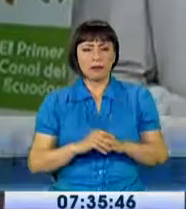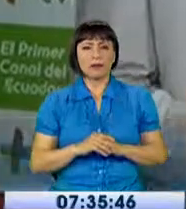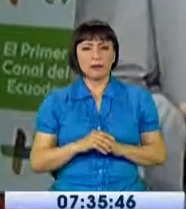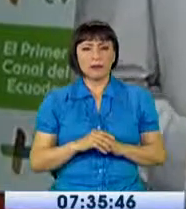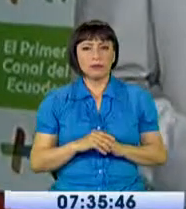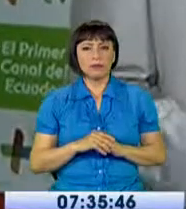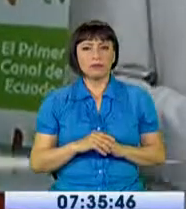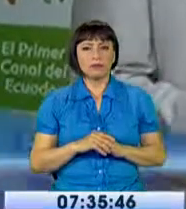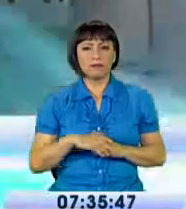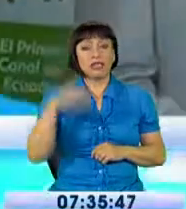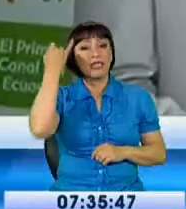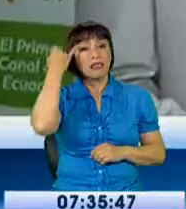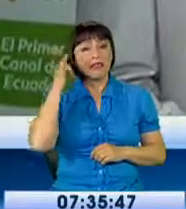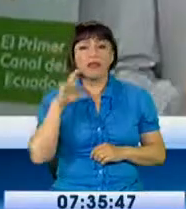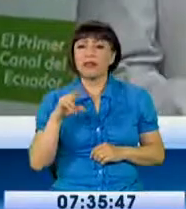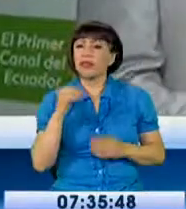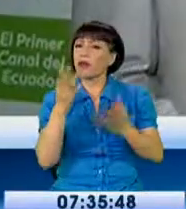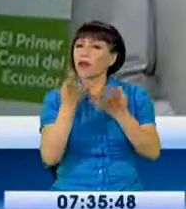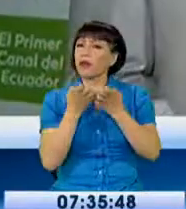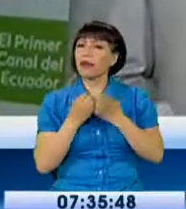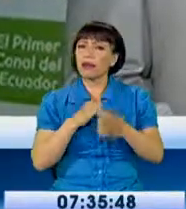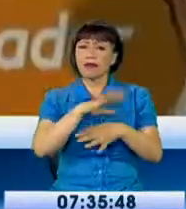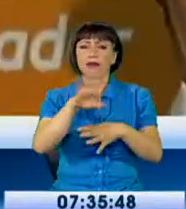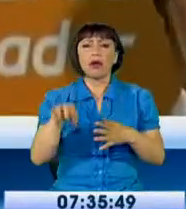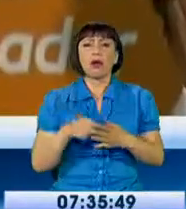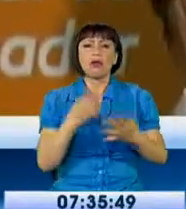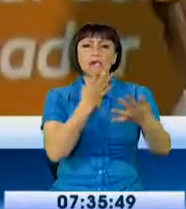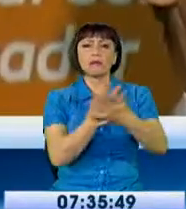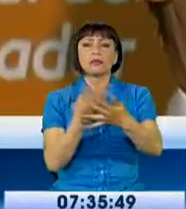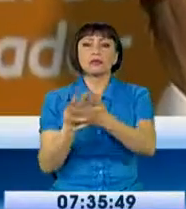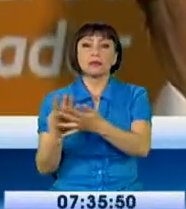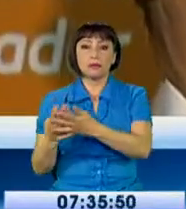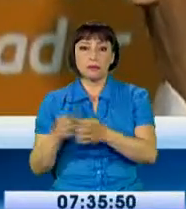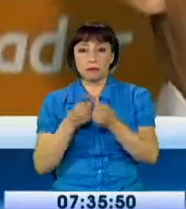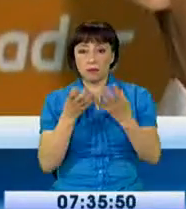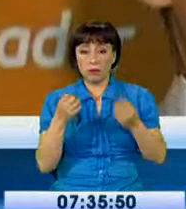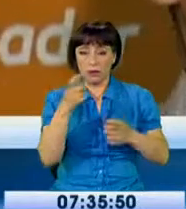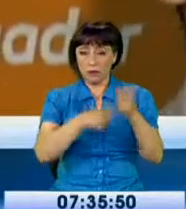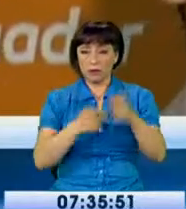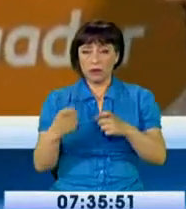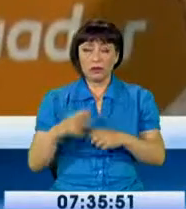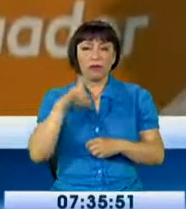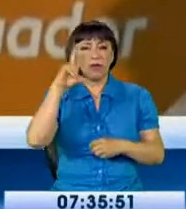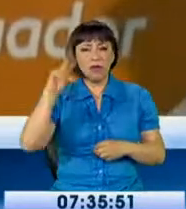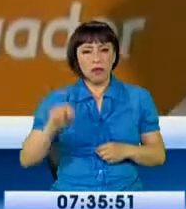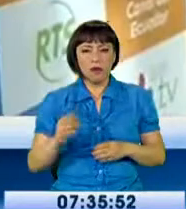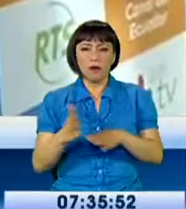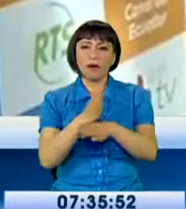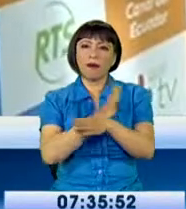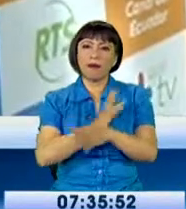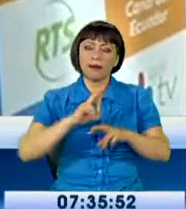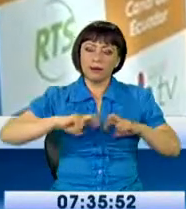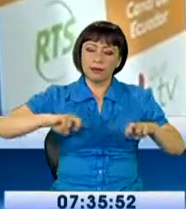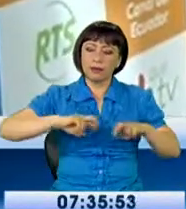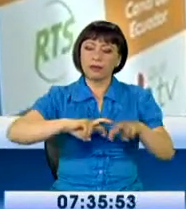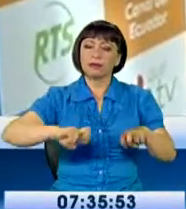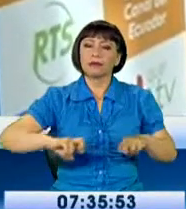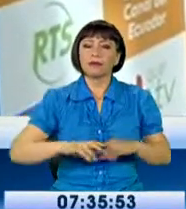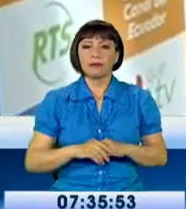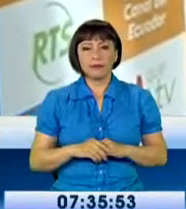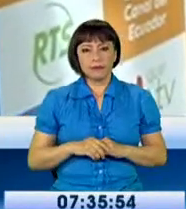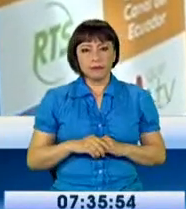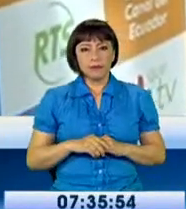no caer otra vez en los excesos de la ley anterior, según el líder de prevención del CONCEP, cuya administración pasará